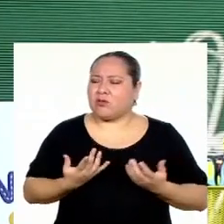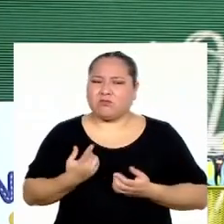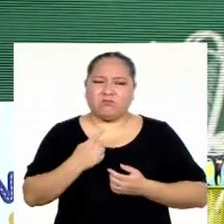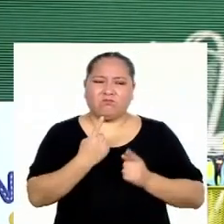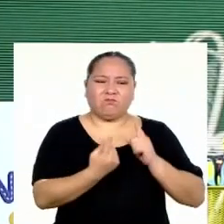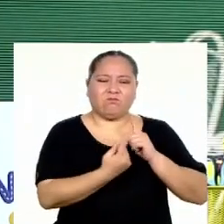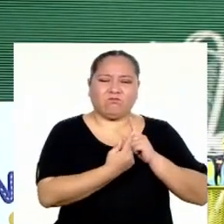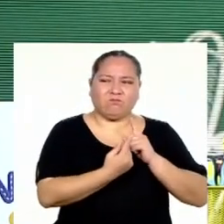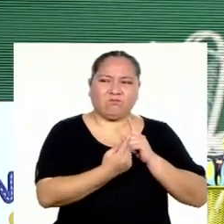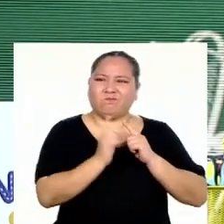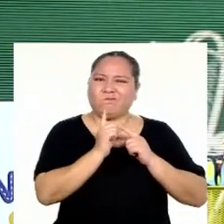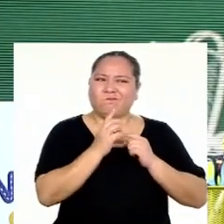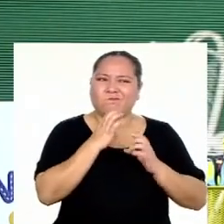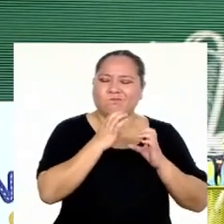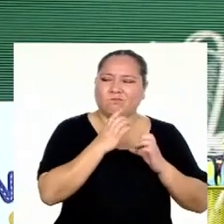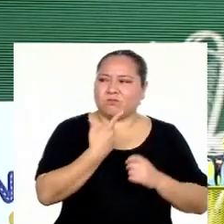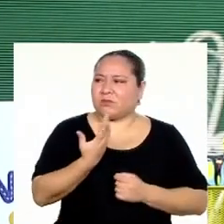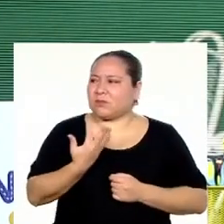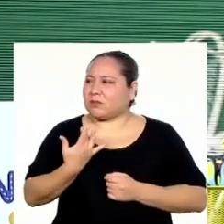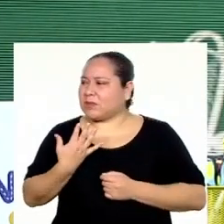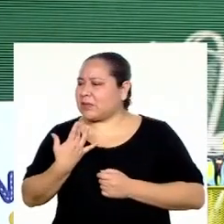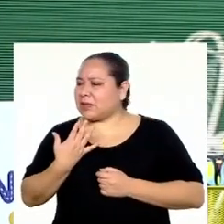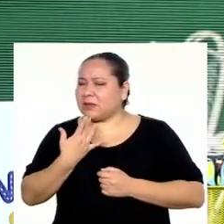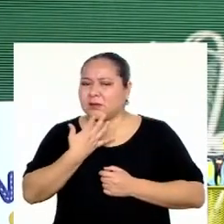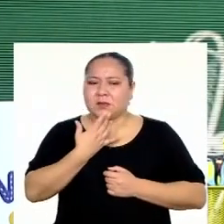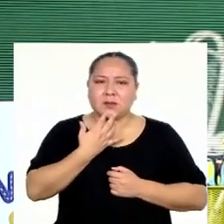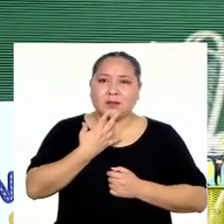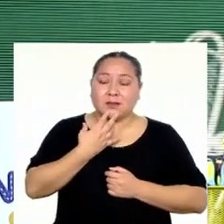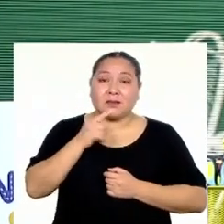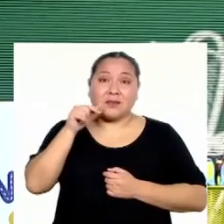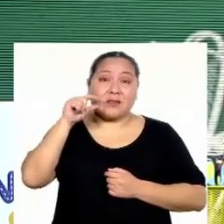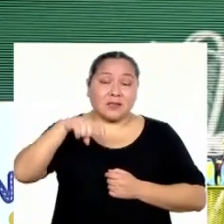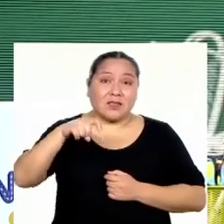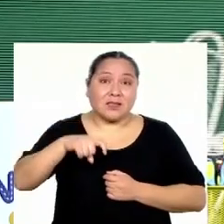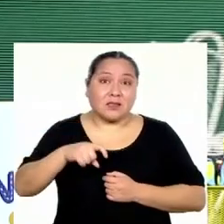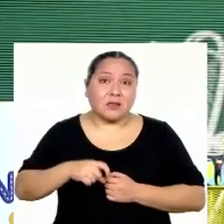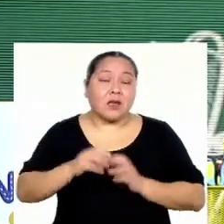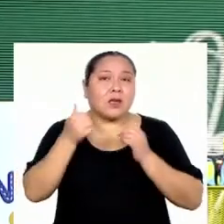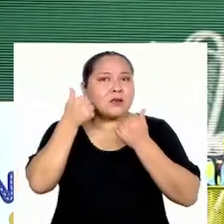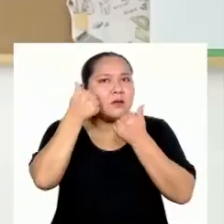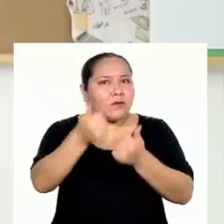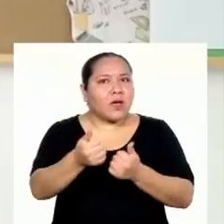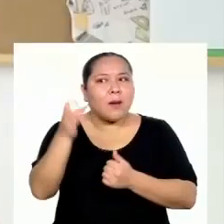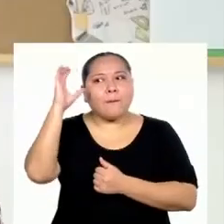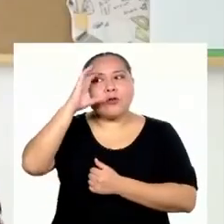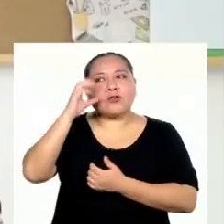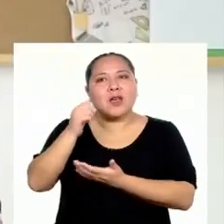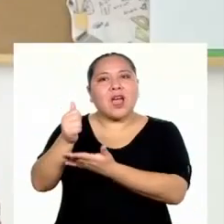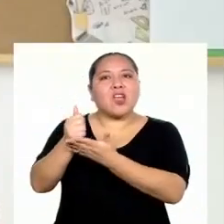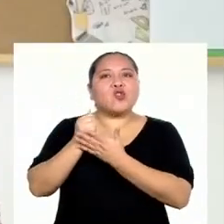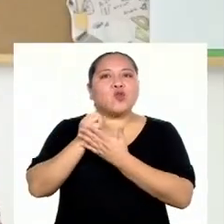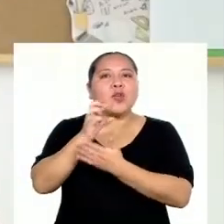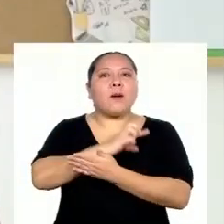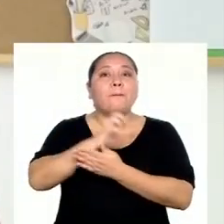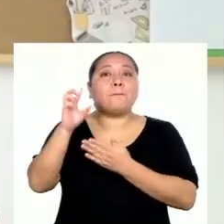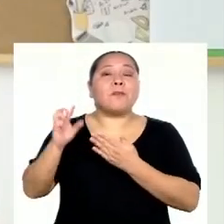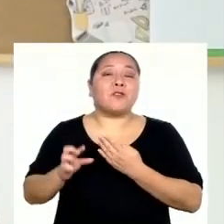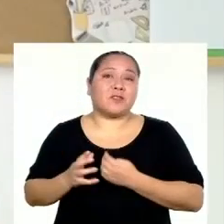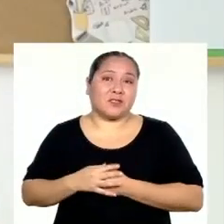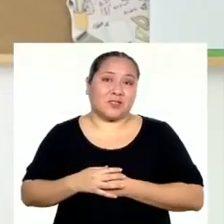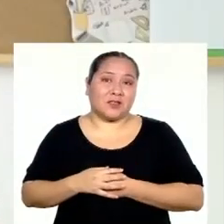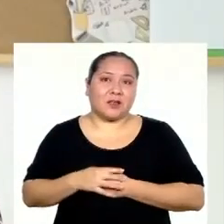tan cercano para hacerlo. Entonces es necesario y está bien buscar ayuda de profesionales. Esa es una muy